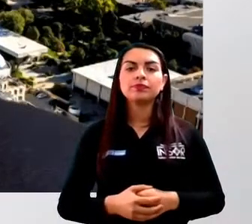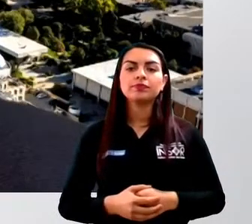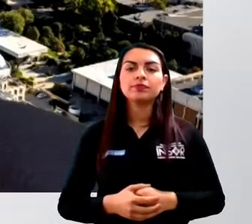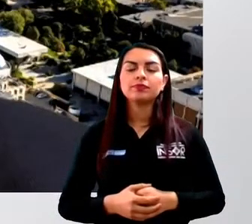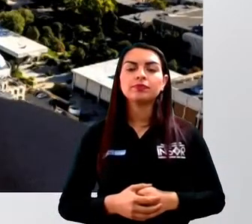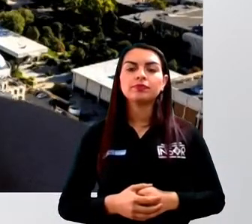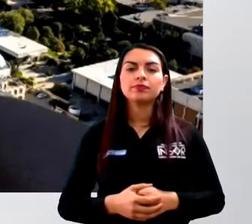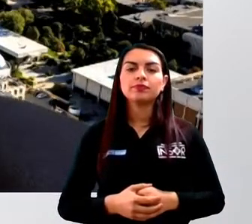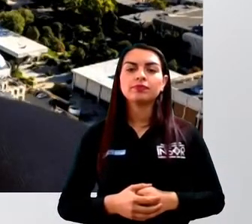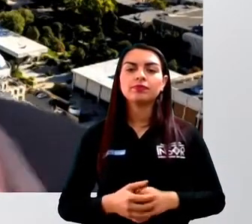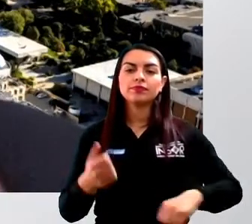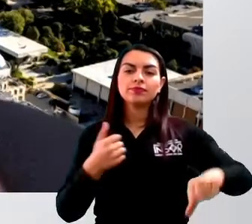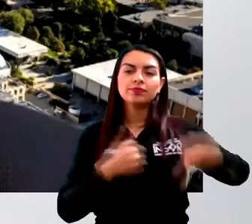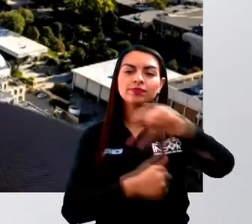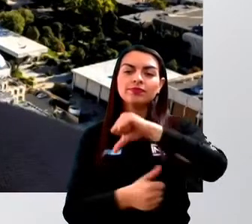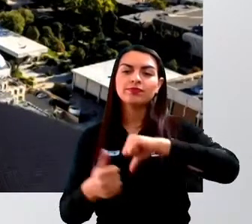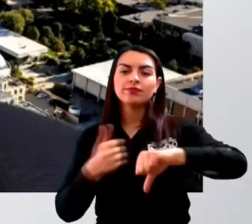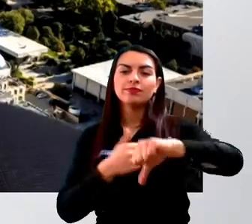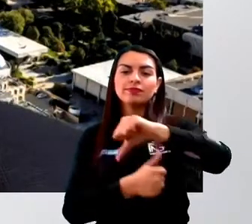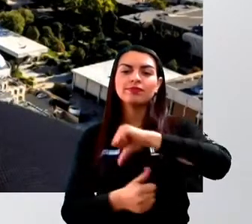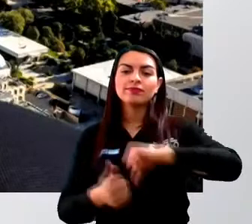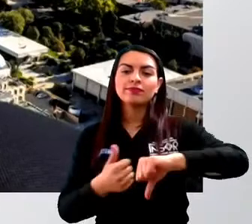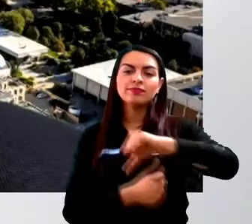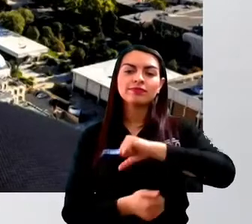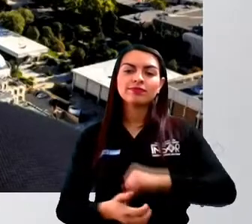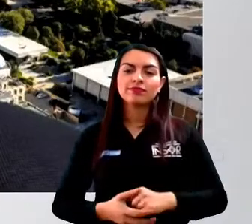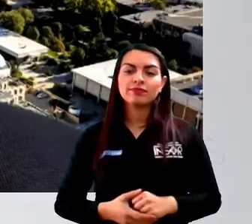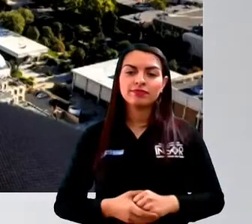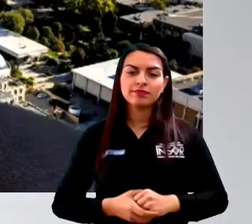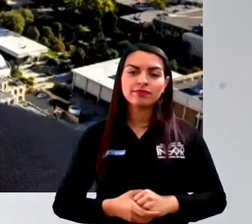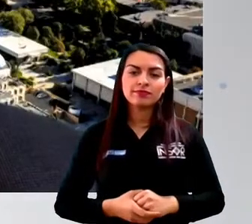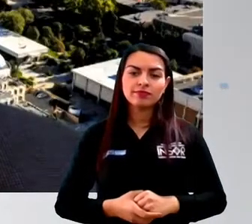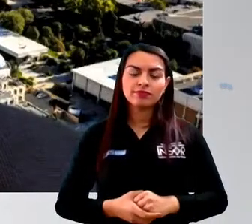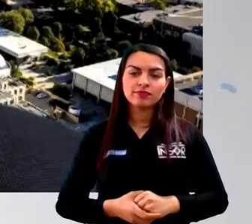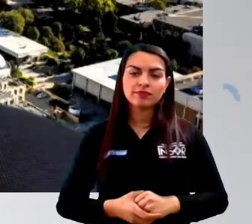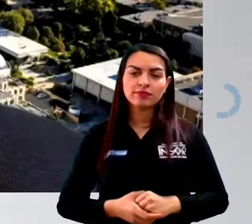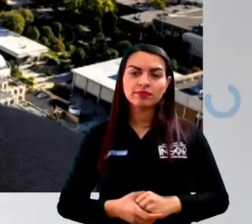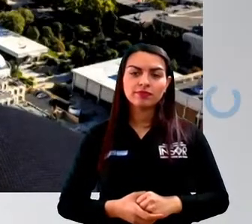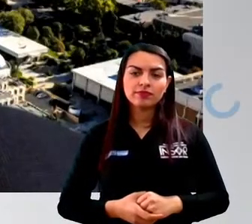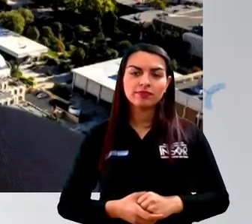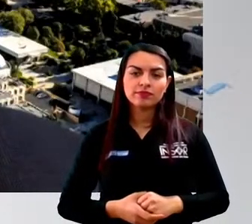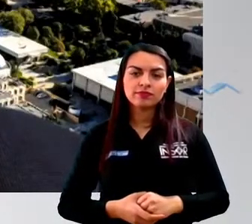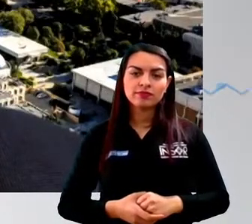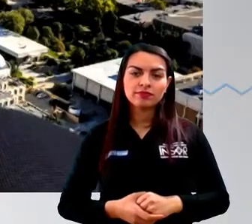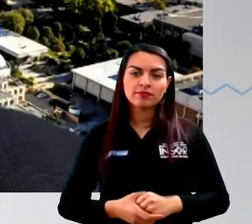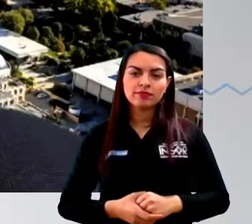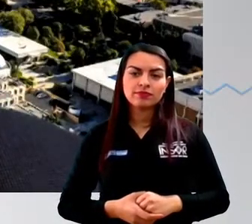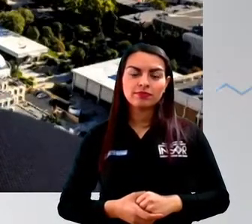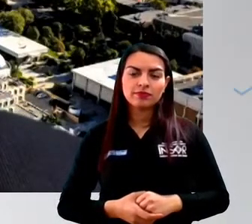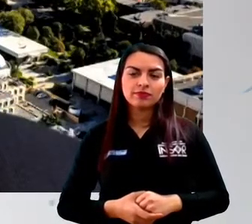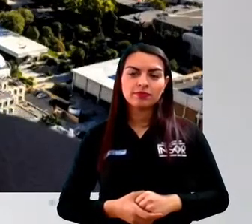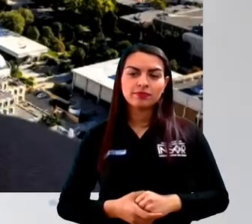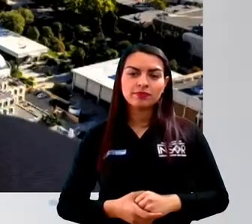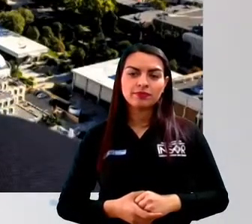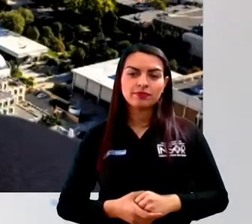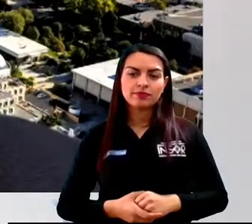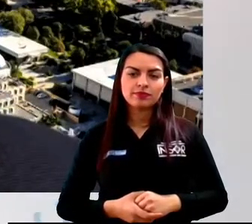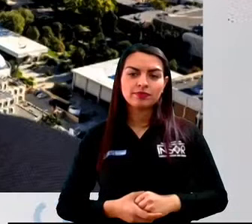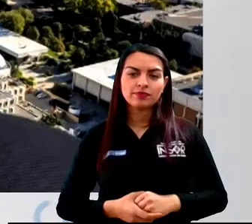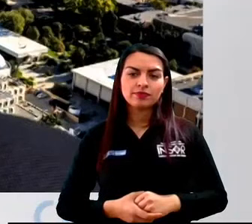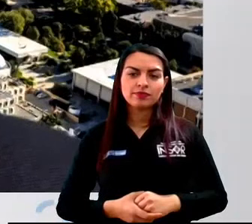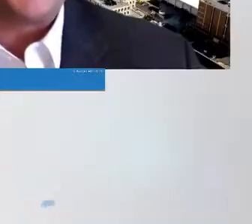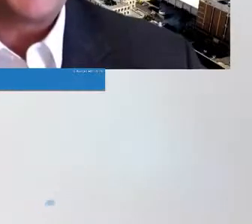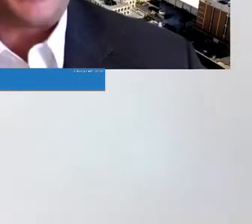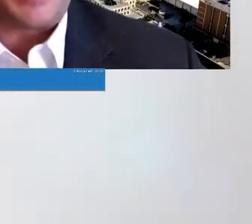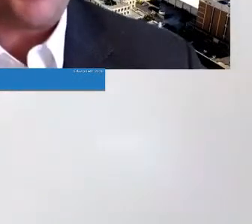Y mientras ellos están desarrollándolo ahí, van a tener una mejor capacidad de cuando ellos, para cuando ellos lleguen a la universidad y puedan